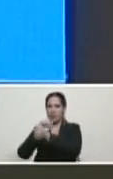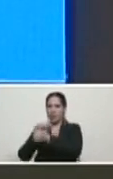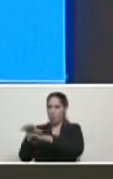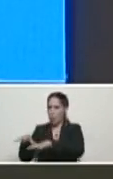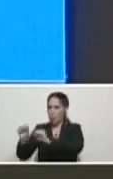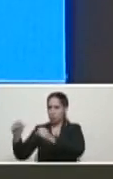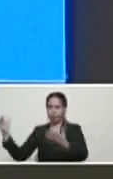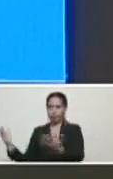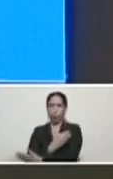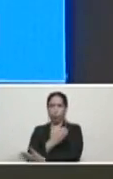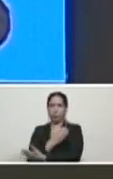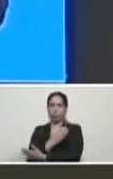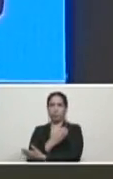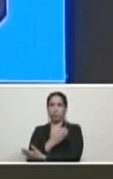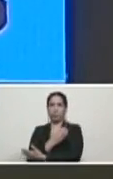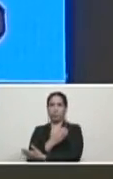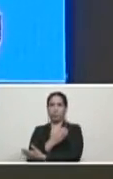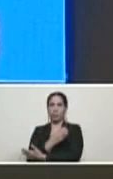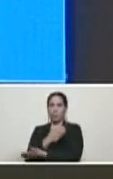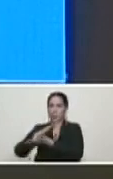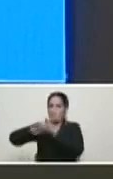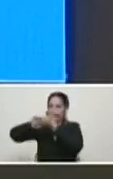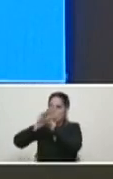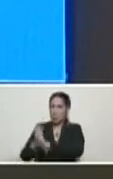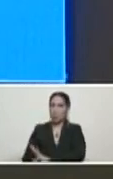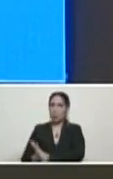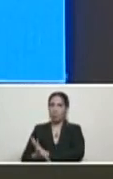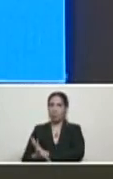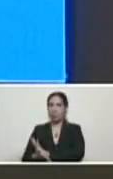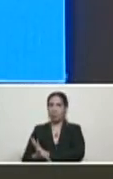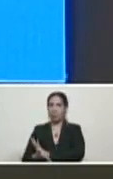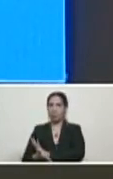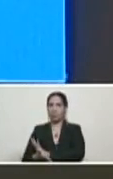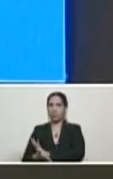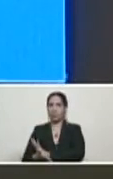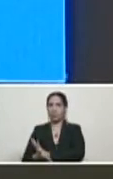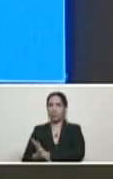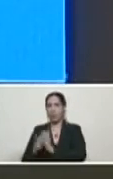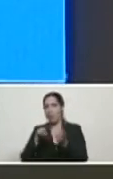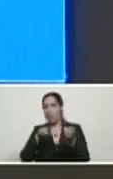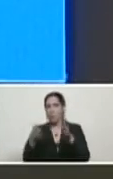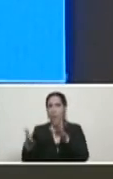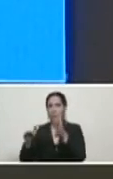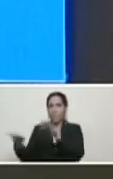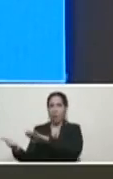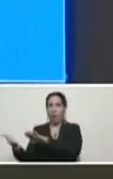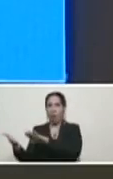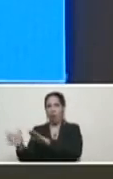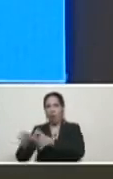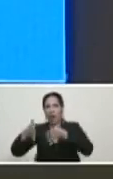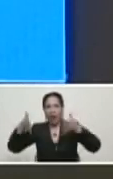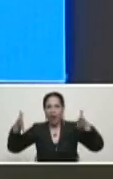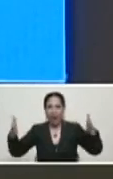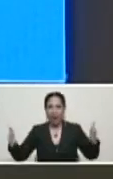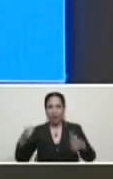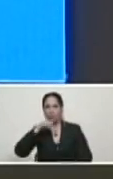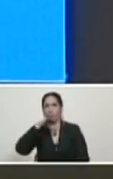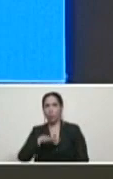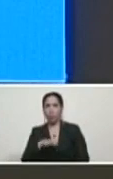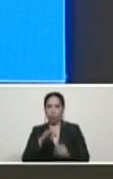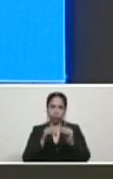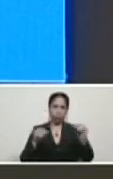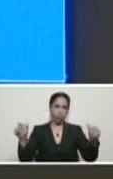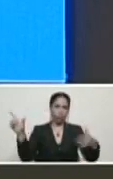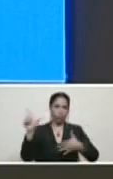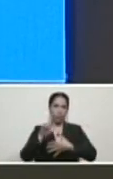y saqueadoras que acabaron, que cometieron el genocidio más grande de la historia en tierras de